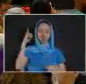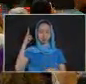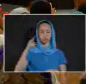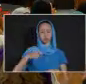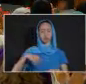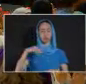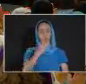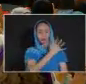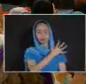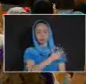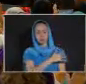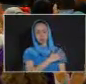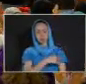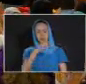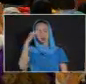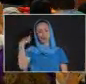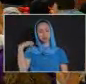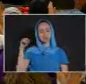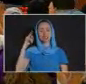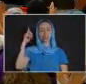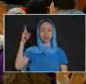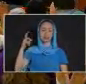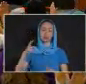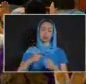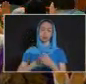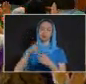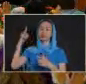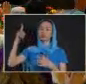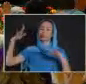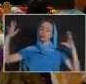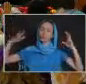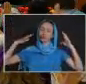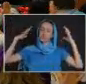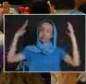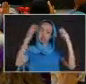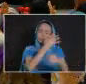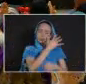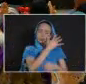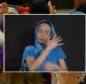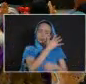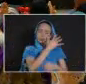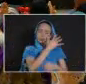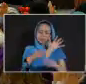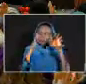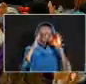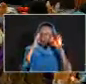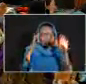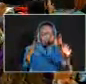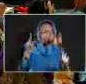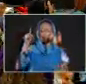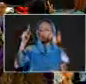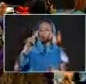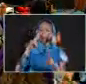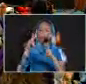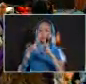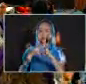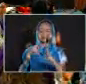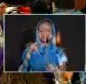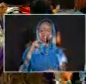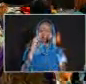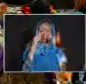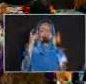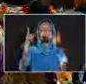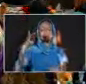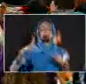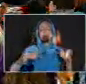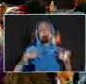en tu infinita misericordia las atiendas, Señor. Tú las... Hay peticiones